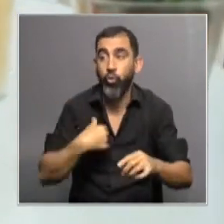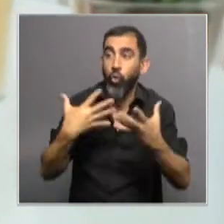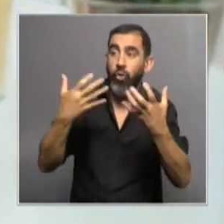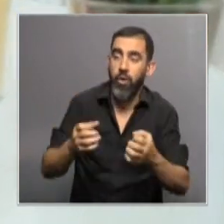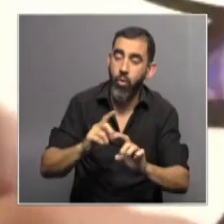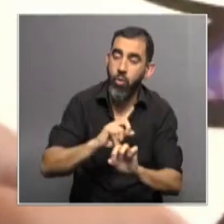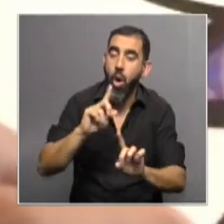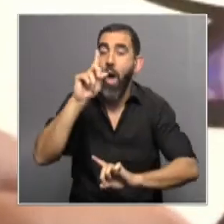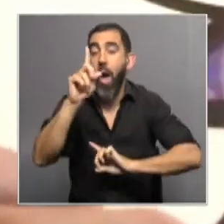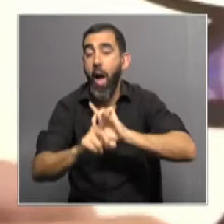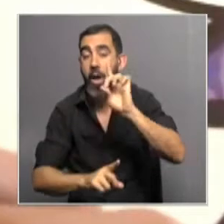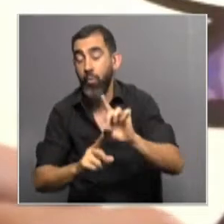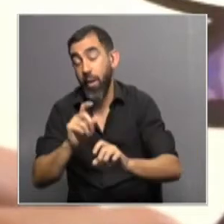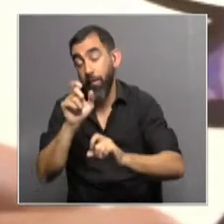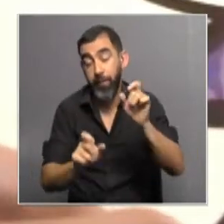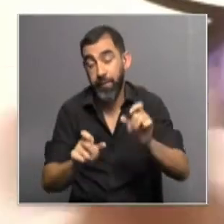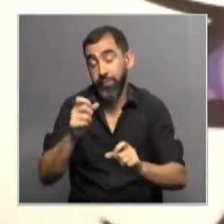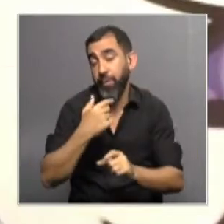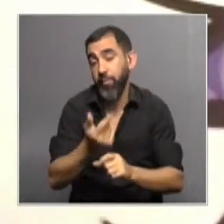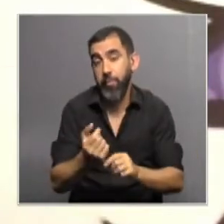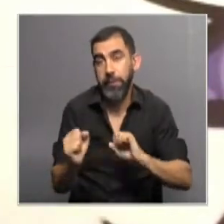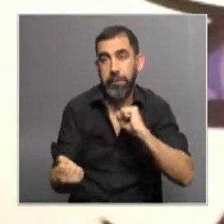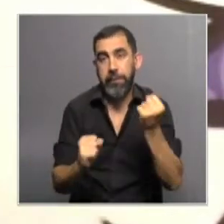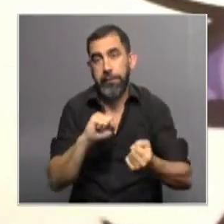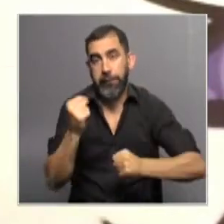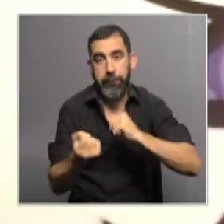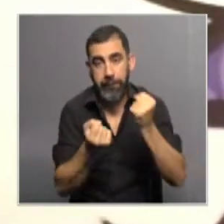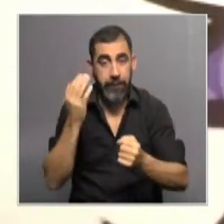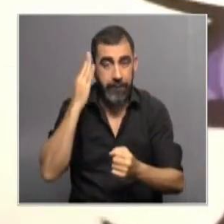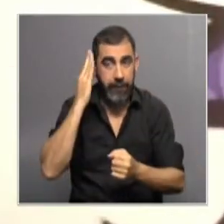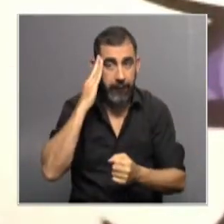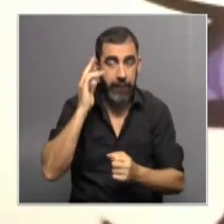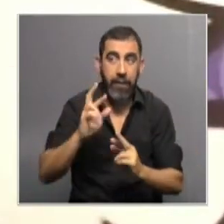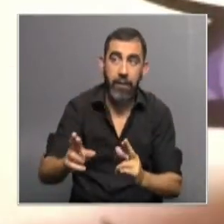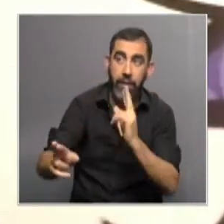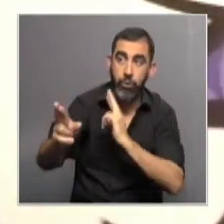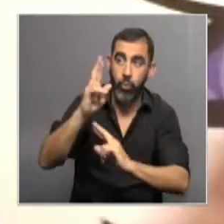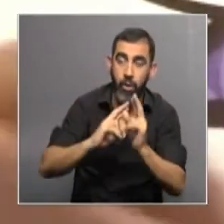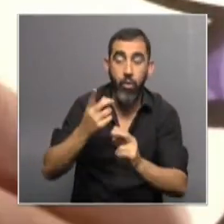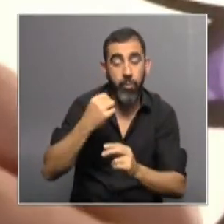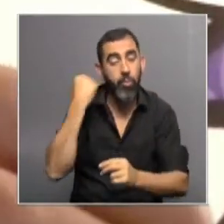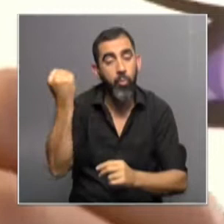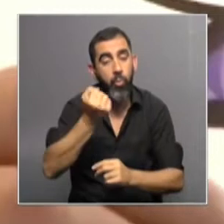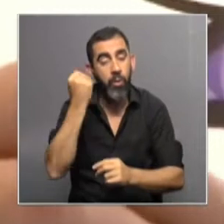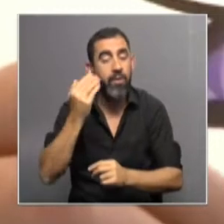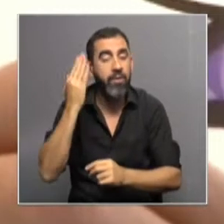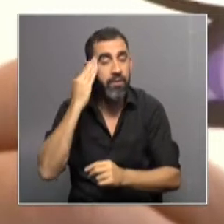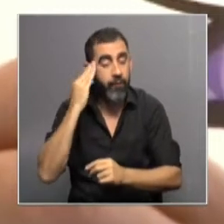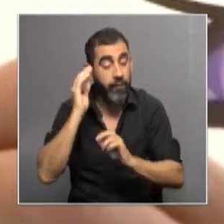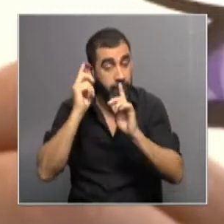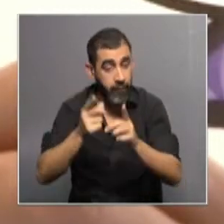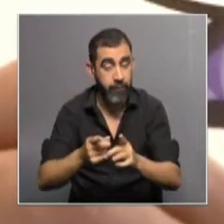Muchas personas se quedan un poco ansiosas sobre saber sus resultados pero es importante saber que